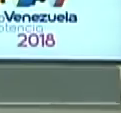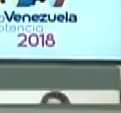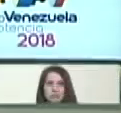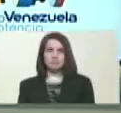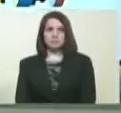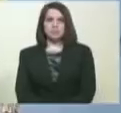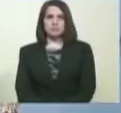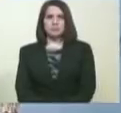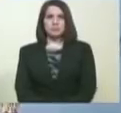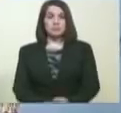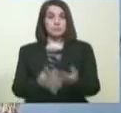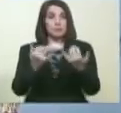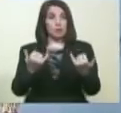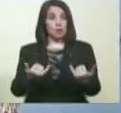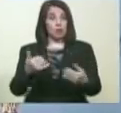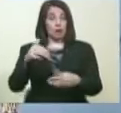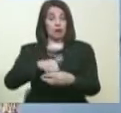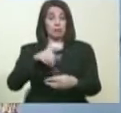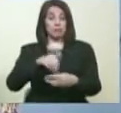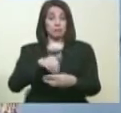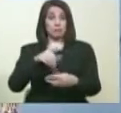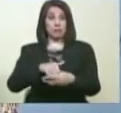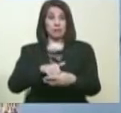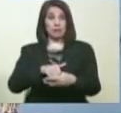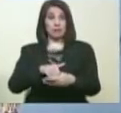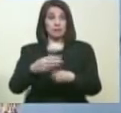en la campaña electoral, tuvo dos días de tendencia.